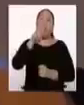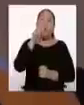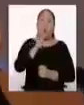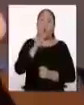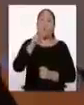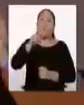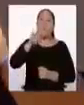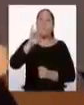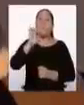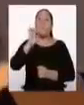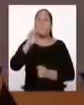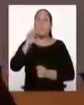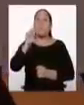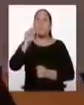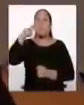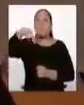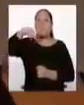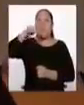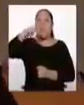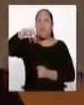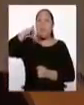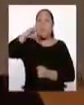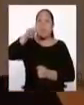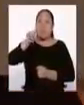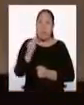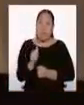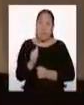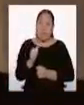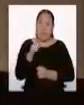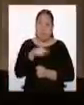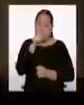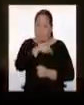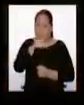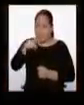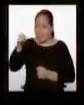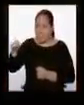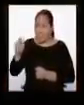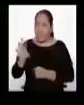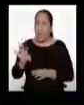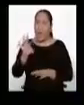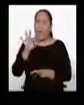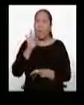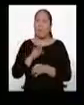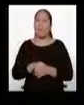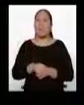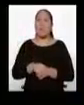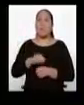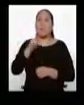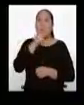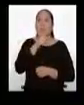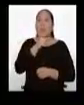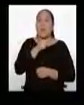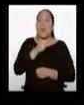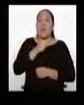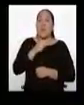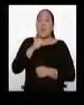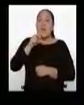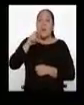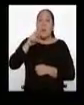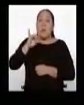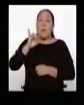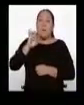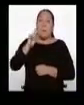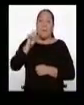a llegar y sin ni siquiera saber que yo existía. Entonces empiezo con los músicos, empiezo con Cuba Quach de Vietnam, claro, llego donde el